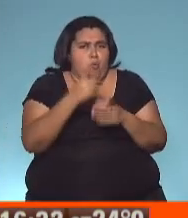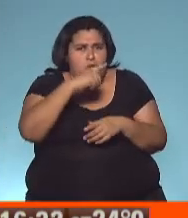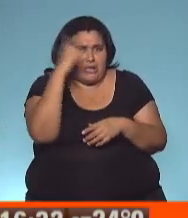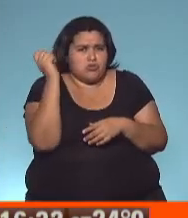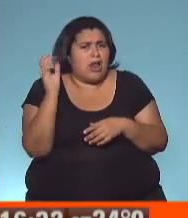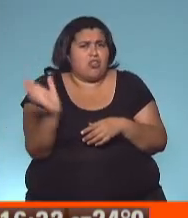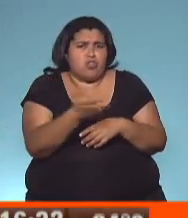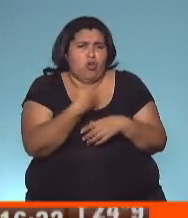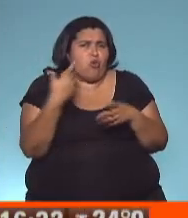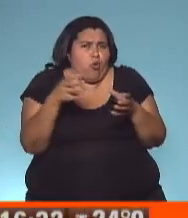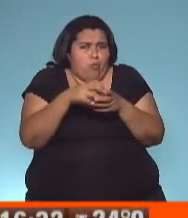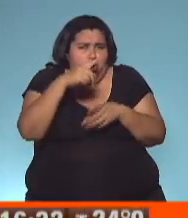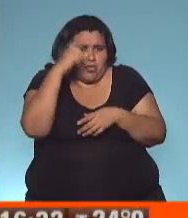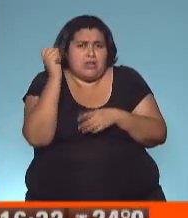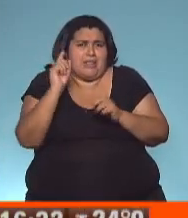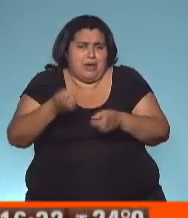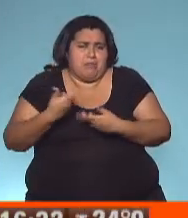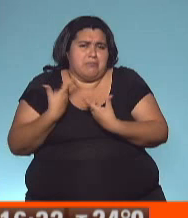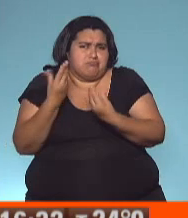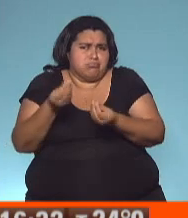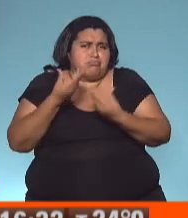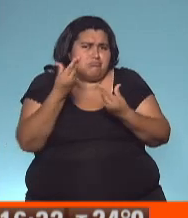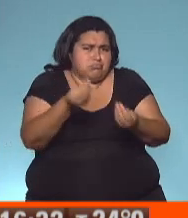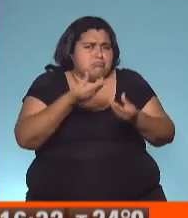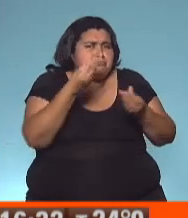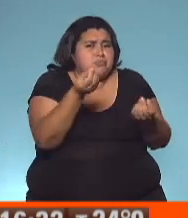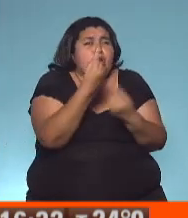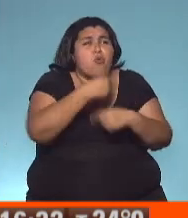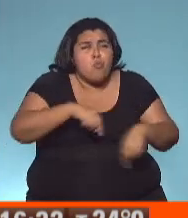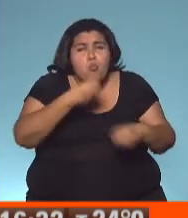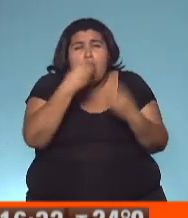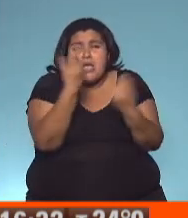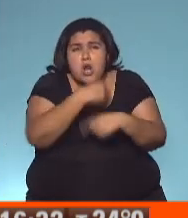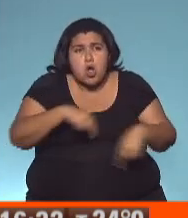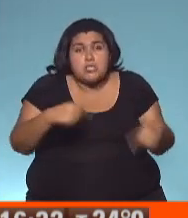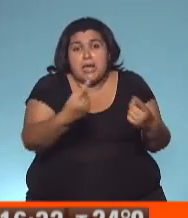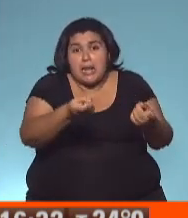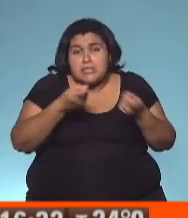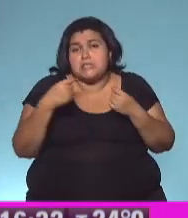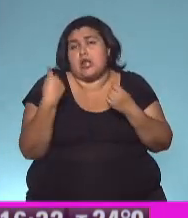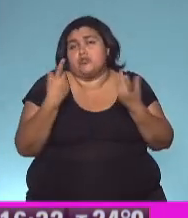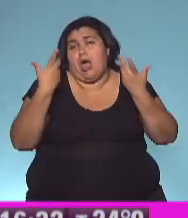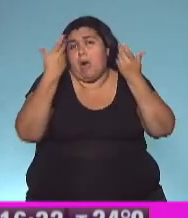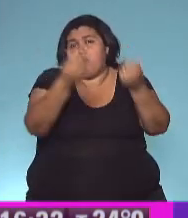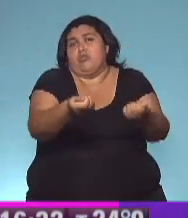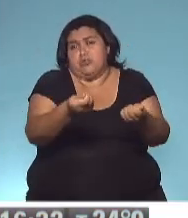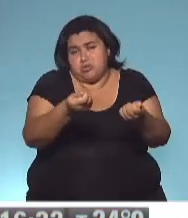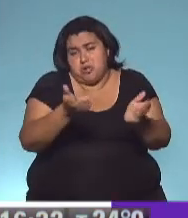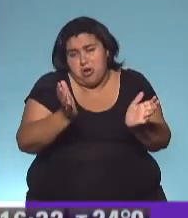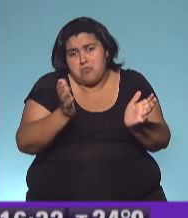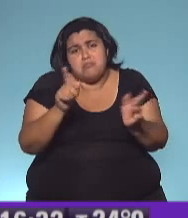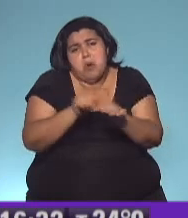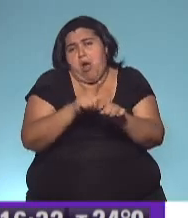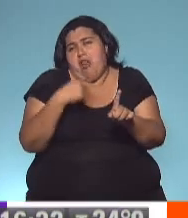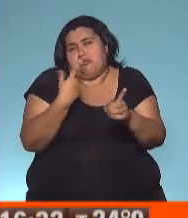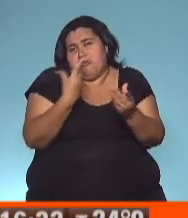selecciones, van a estar para acompañar cualquier necesidad que podamos apoyar donde nos toca a nosotros,